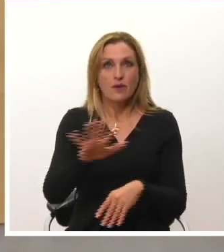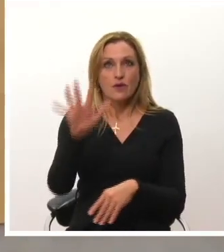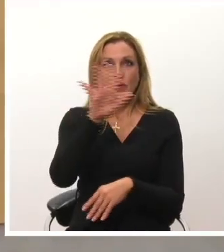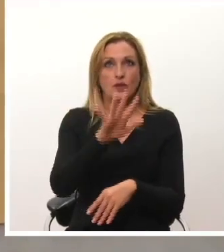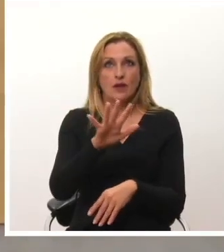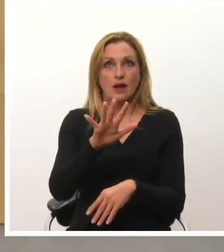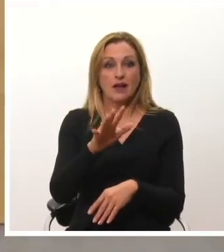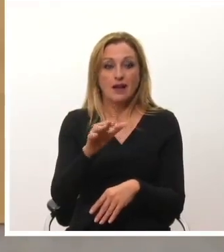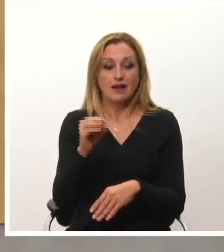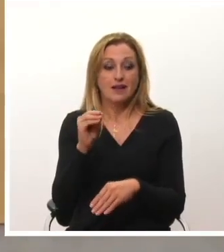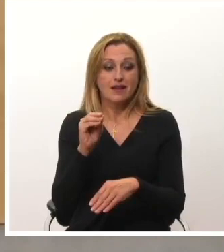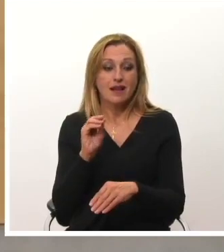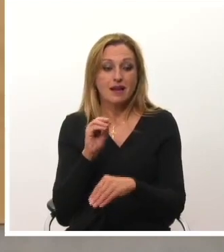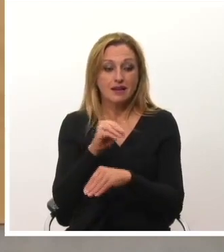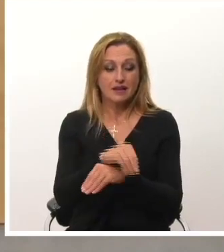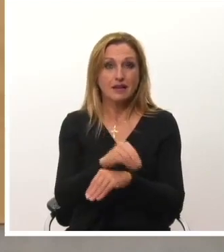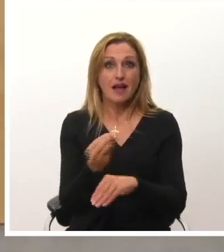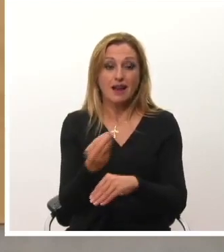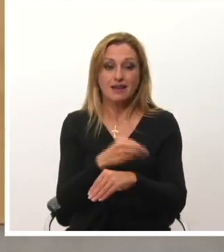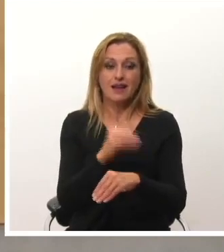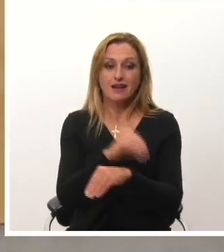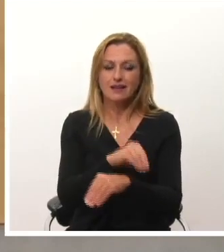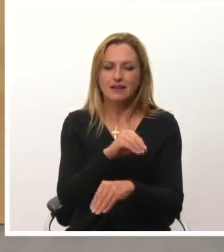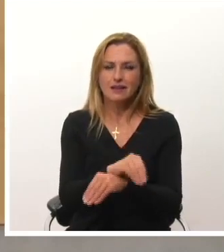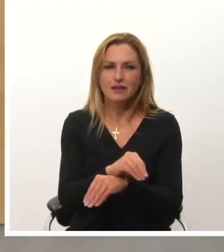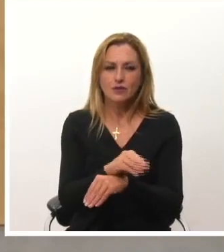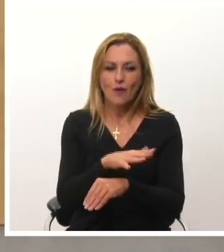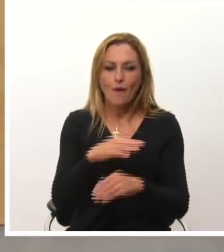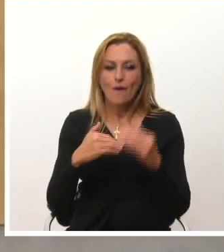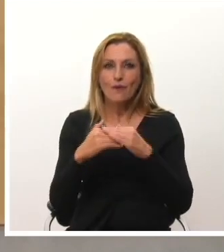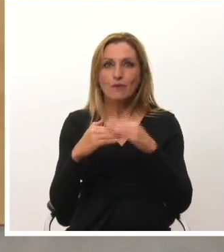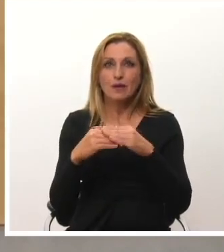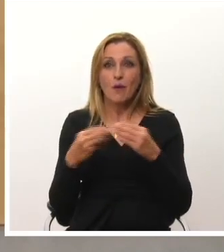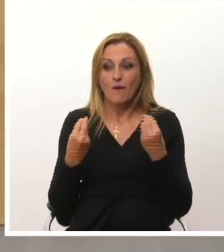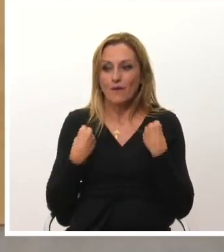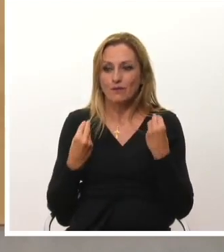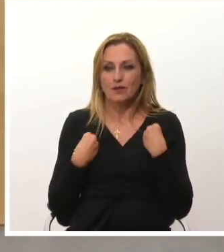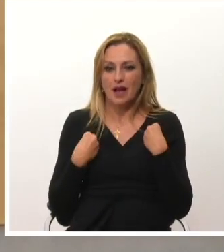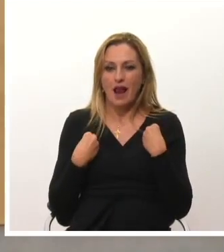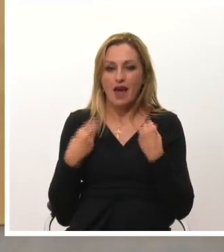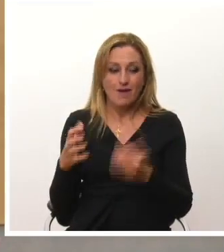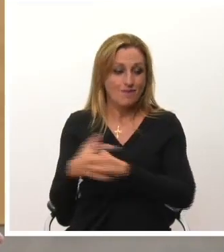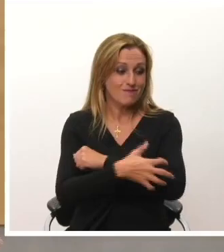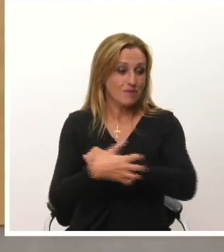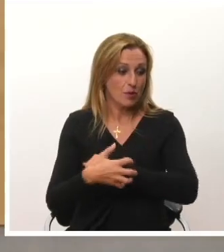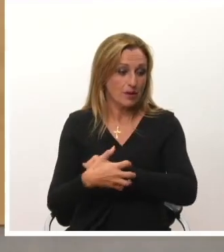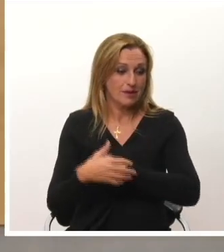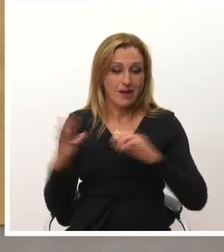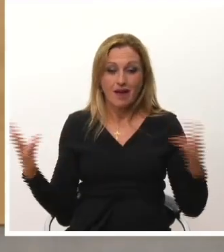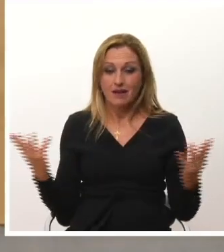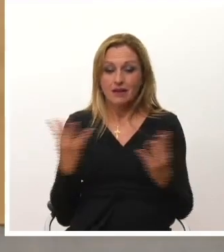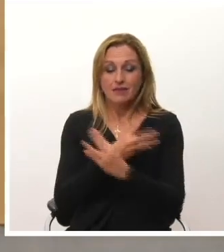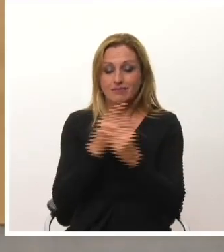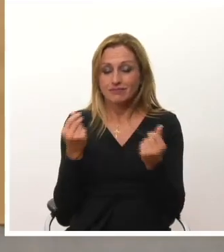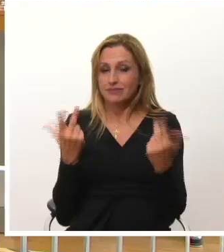mínimo vital y aseguró que con ese recurso se iba acabar con la pobreza palabras textuales realmente